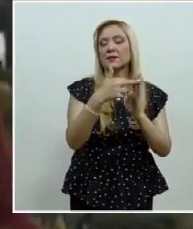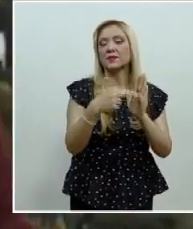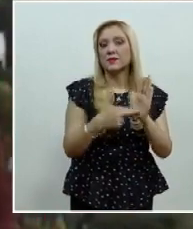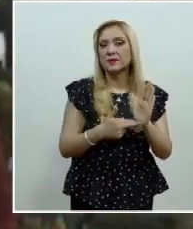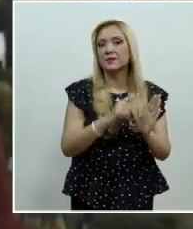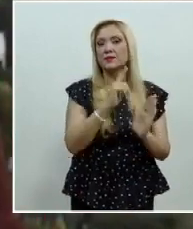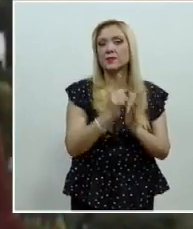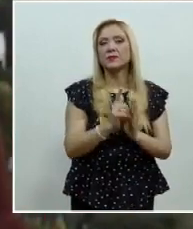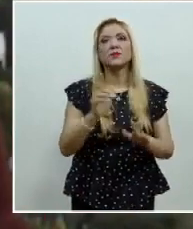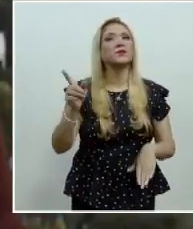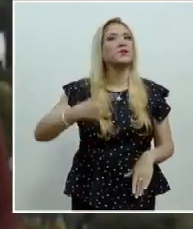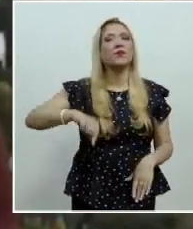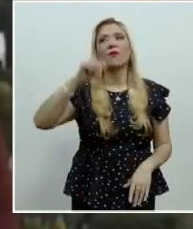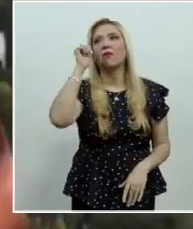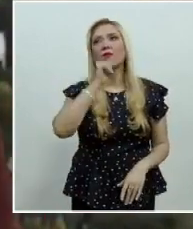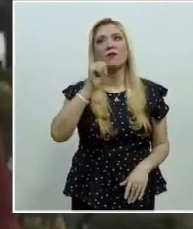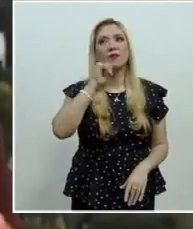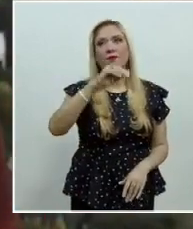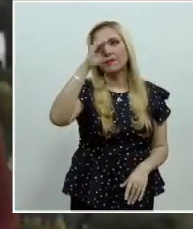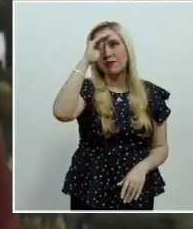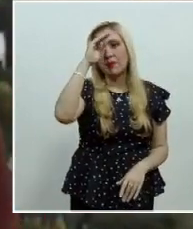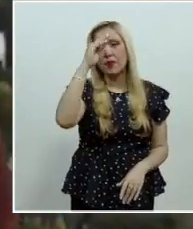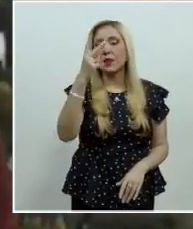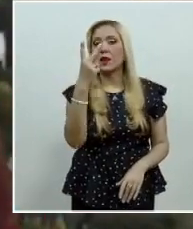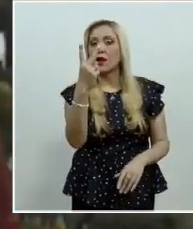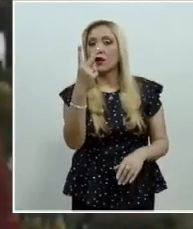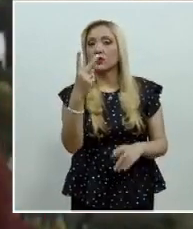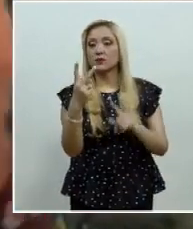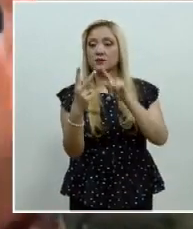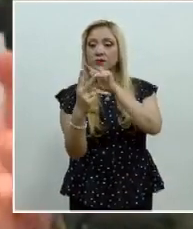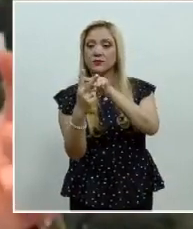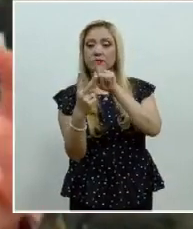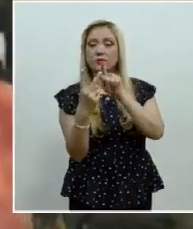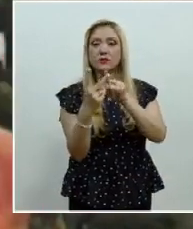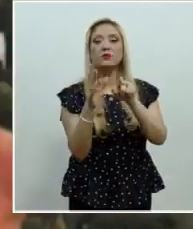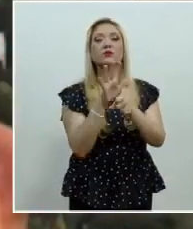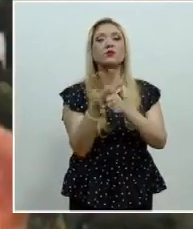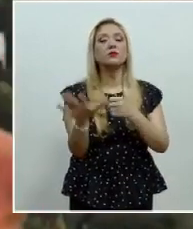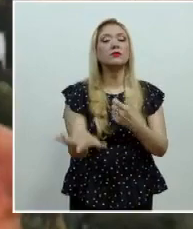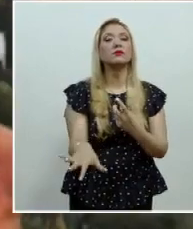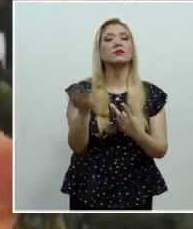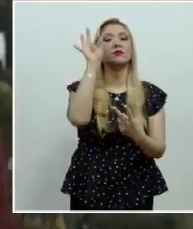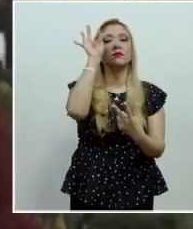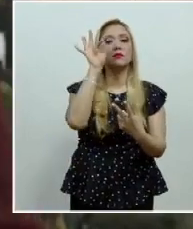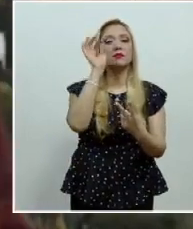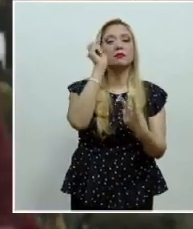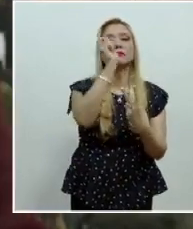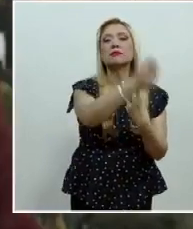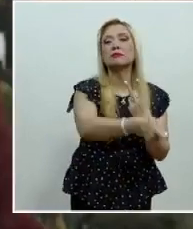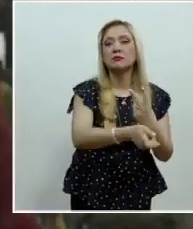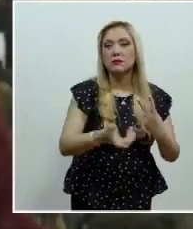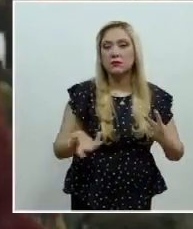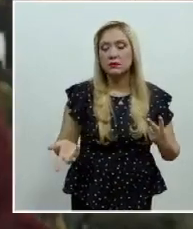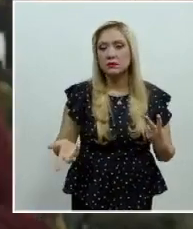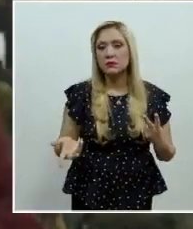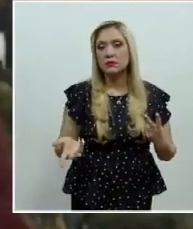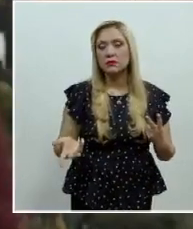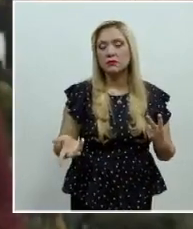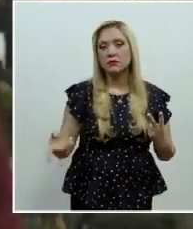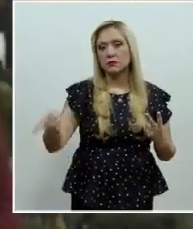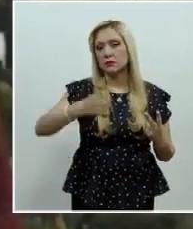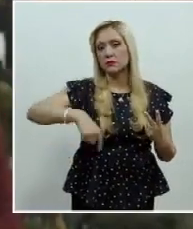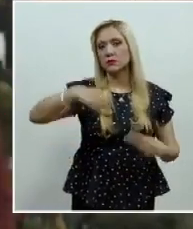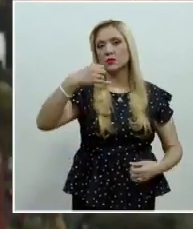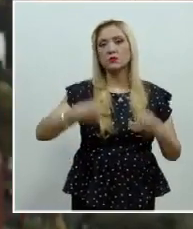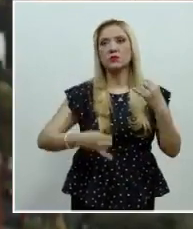decir, porque siempre puede haber entre dos interpretaciones posibles, pueden elegir o podemos elegir, y aquellos operadores por